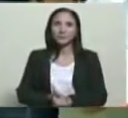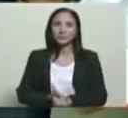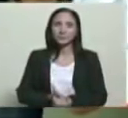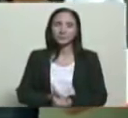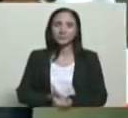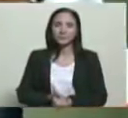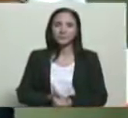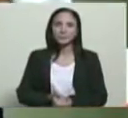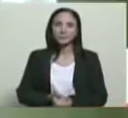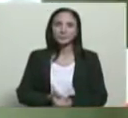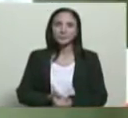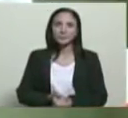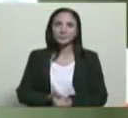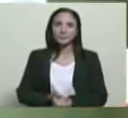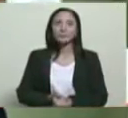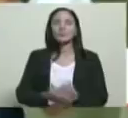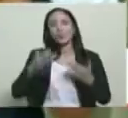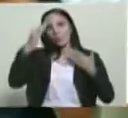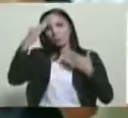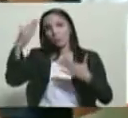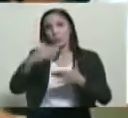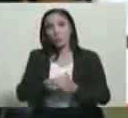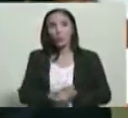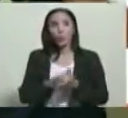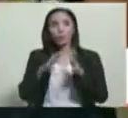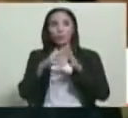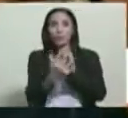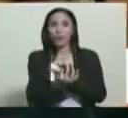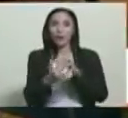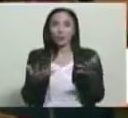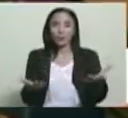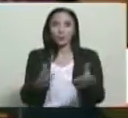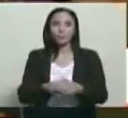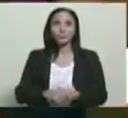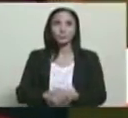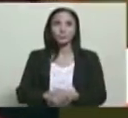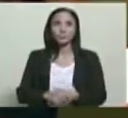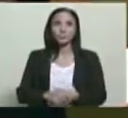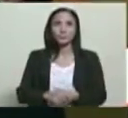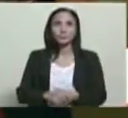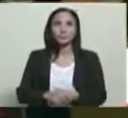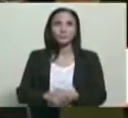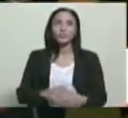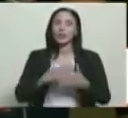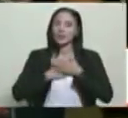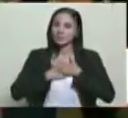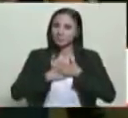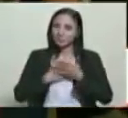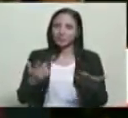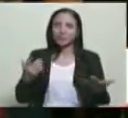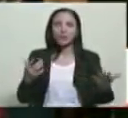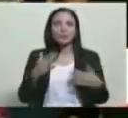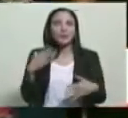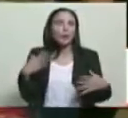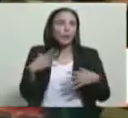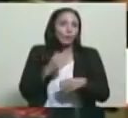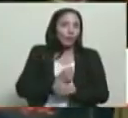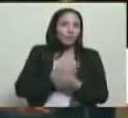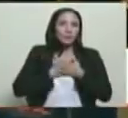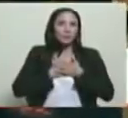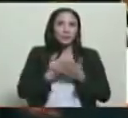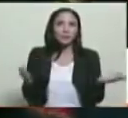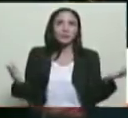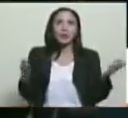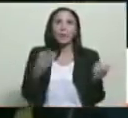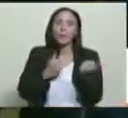Bueno, presidente, ante todo recibo un saludo del barrio, presidente. Presidente del corazón, muchas gracias por toda la confianza y el apoyo que nos ha brindado a